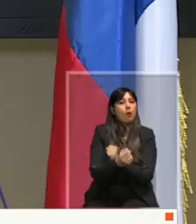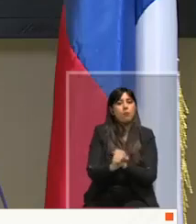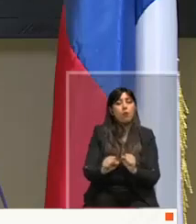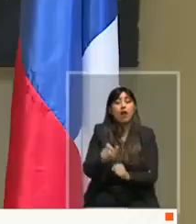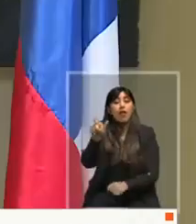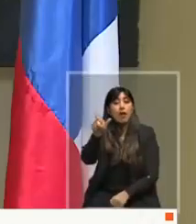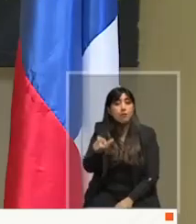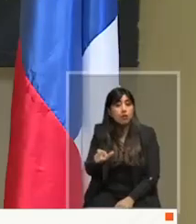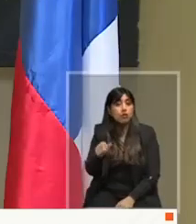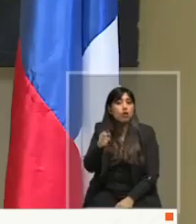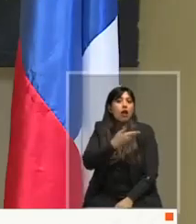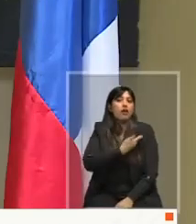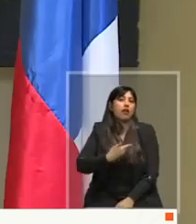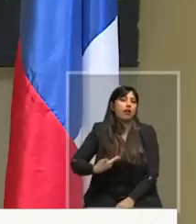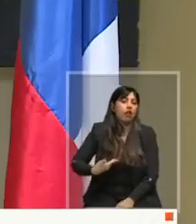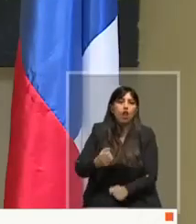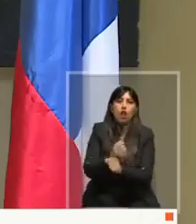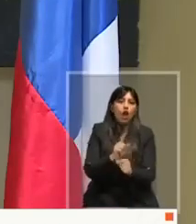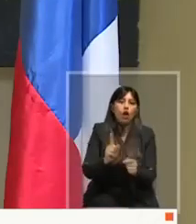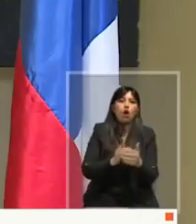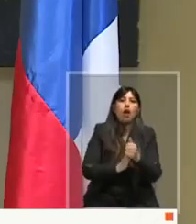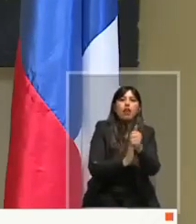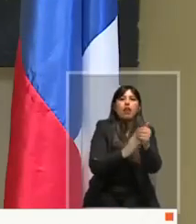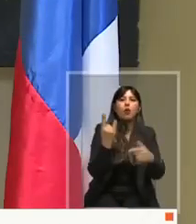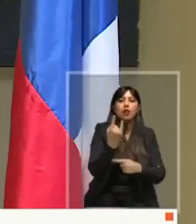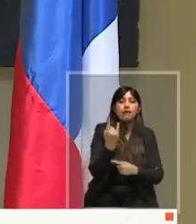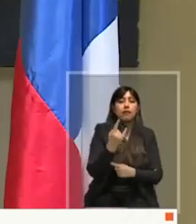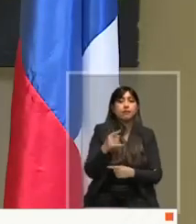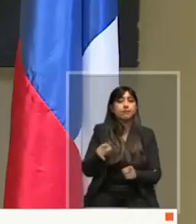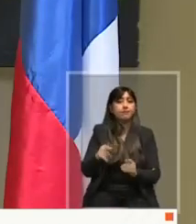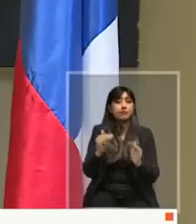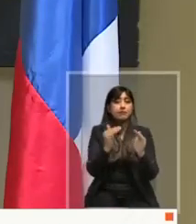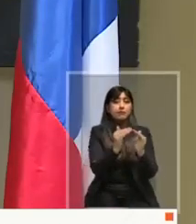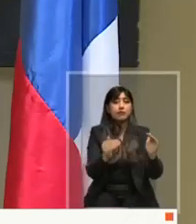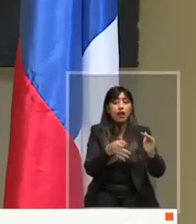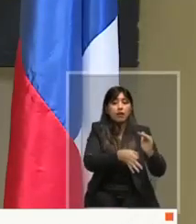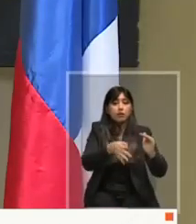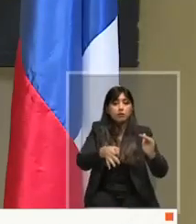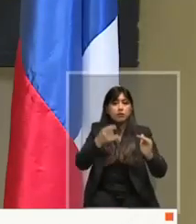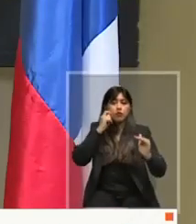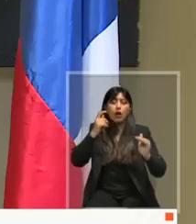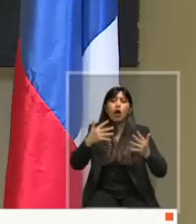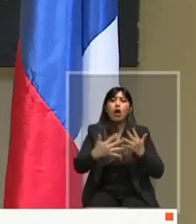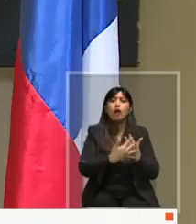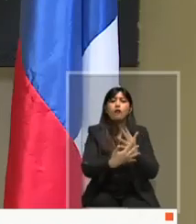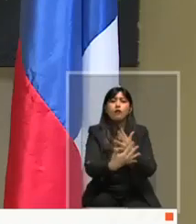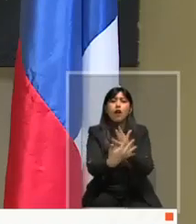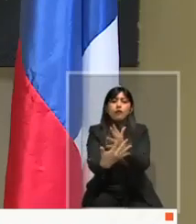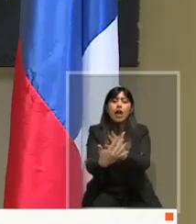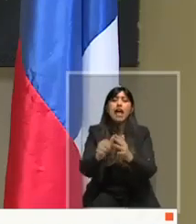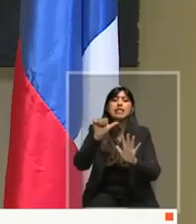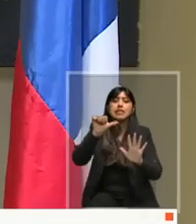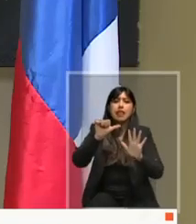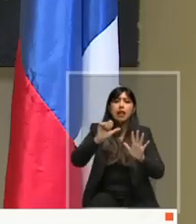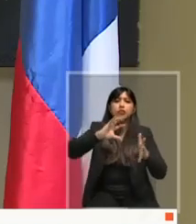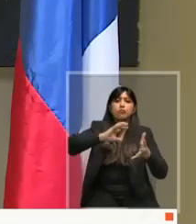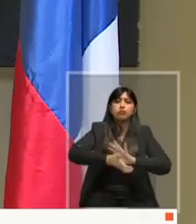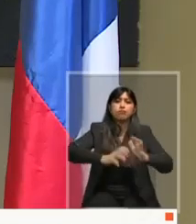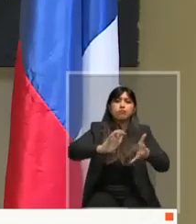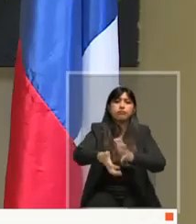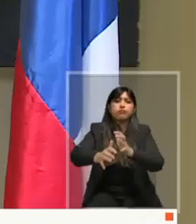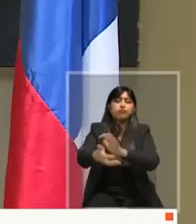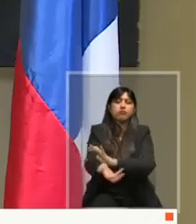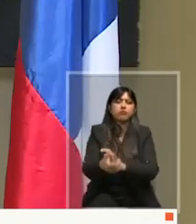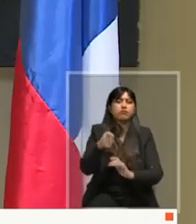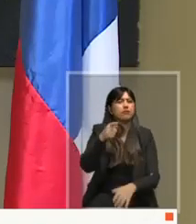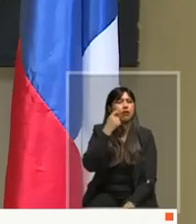dirigente universitario. El que se haya intentado abordar la moneda, el que se hayan quebrado 6 ventanales de la misma, me hace ver